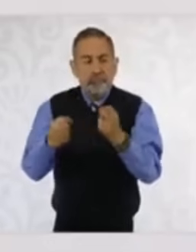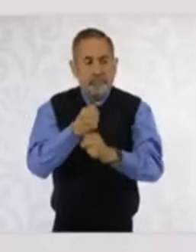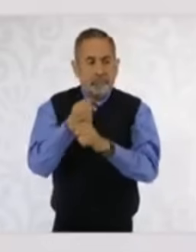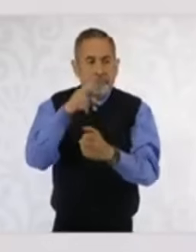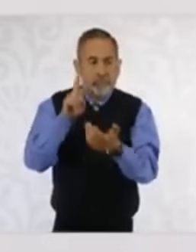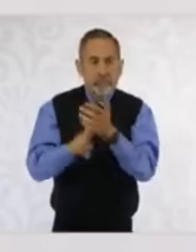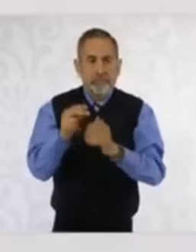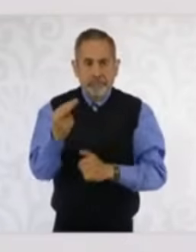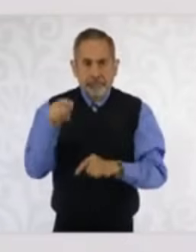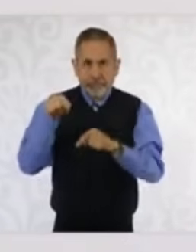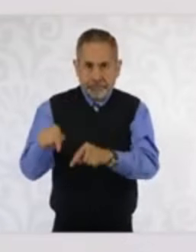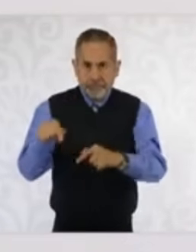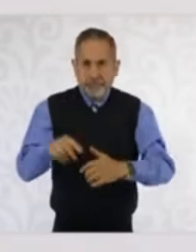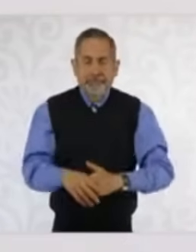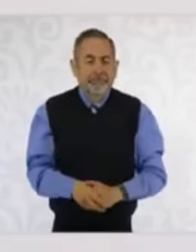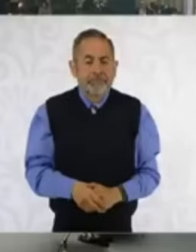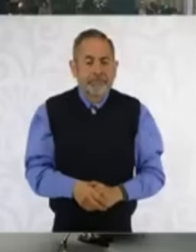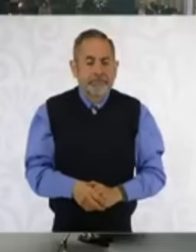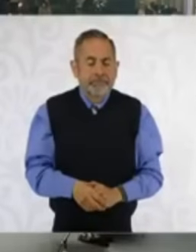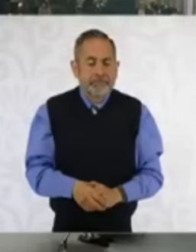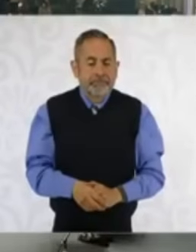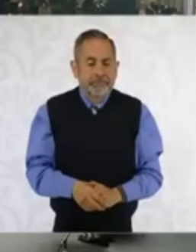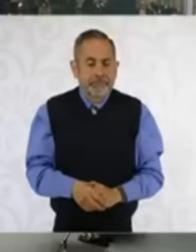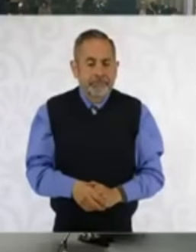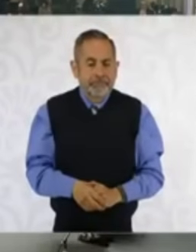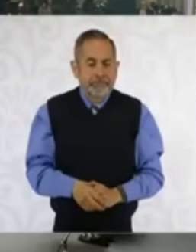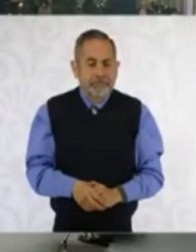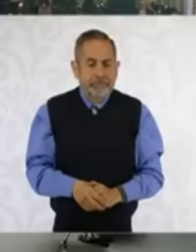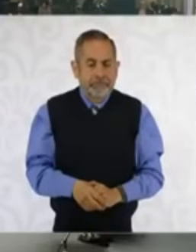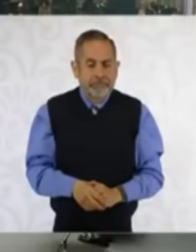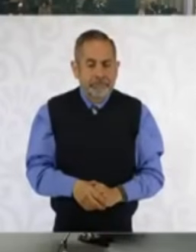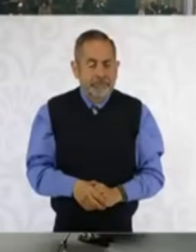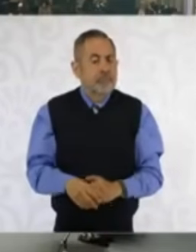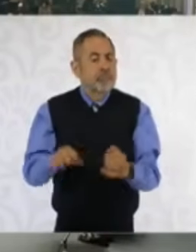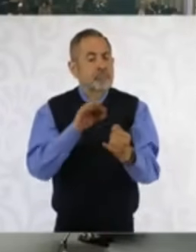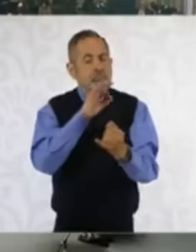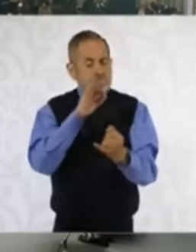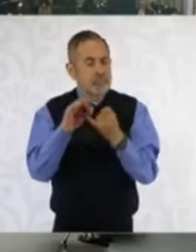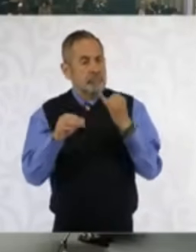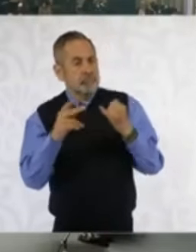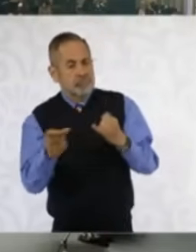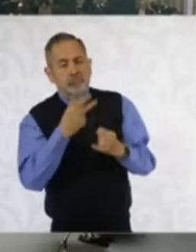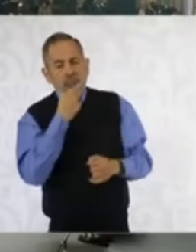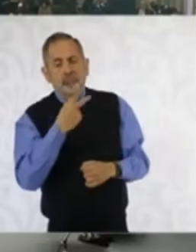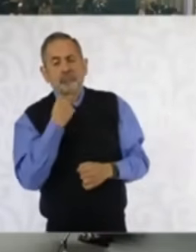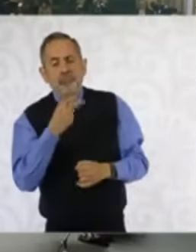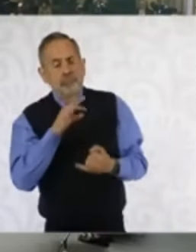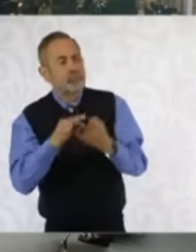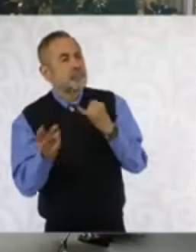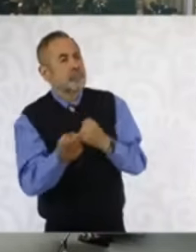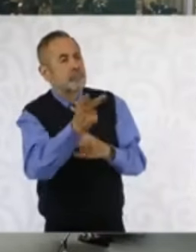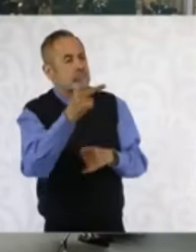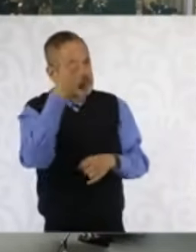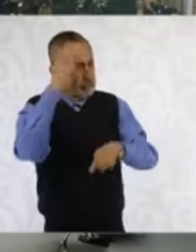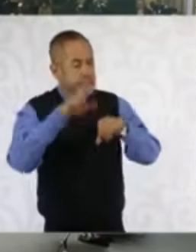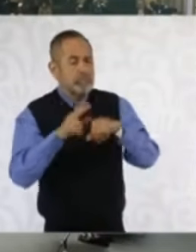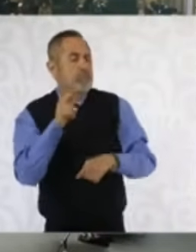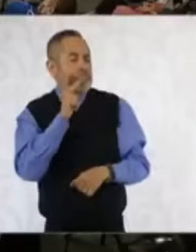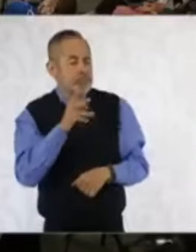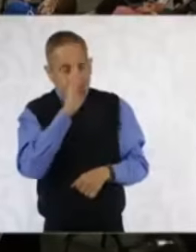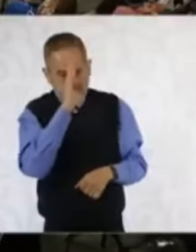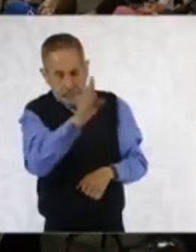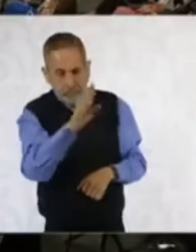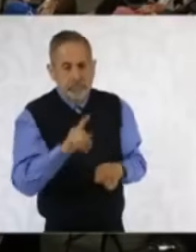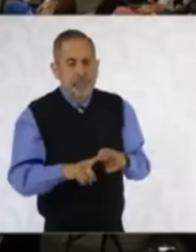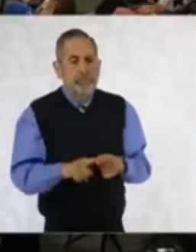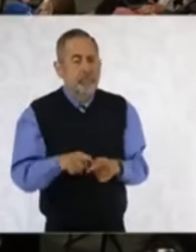2025. Por último, quisiera dirigir mi última pregunta al director de Pemex sobre las